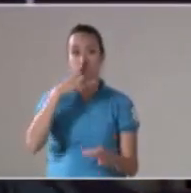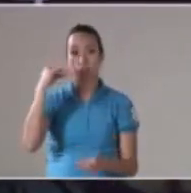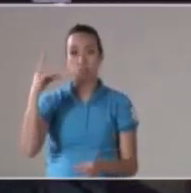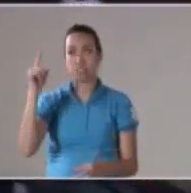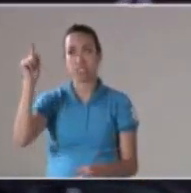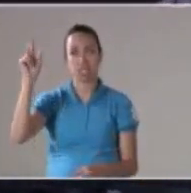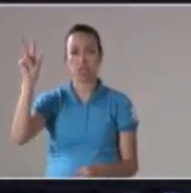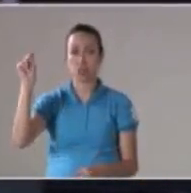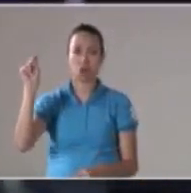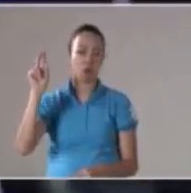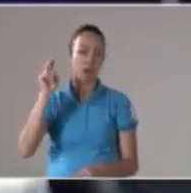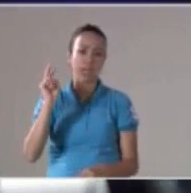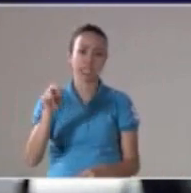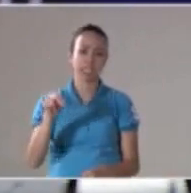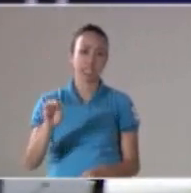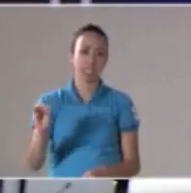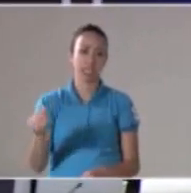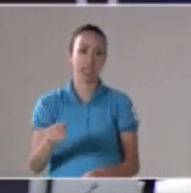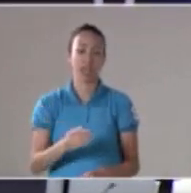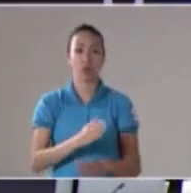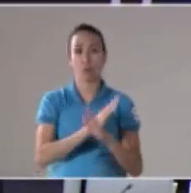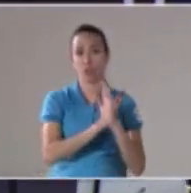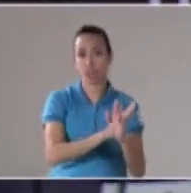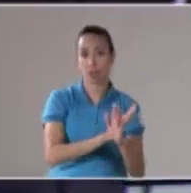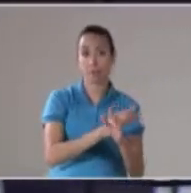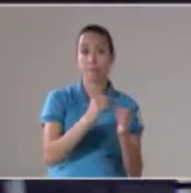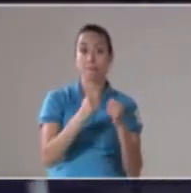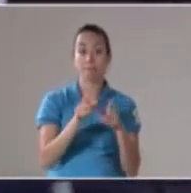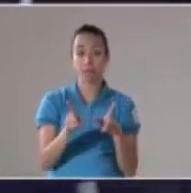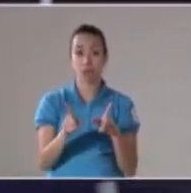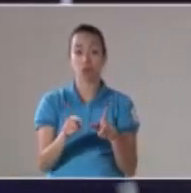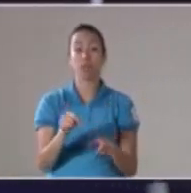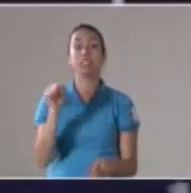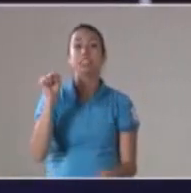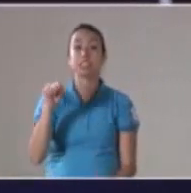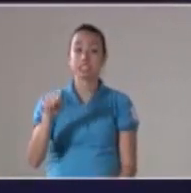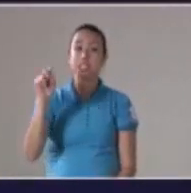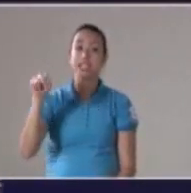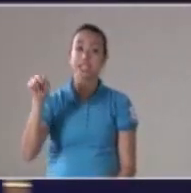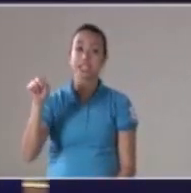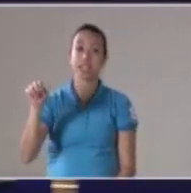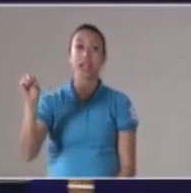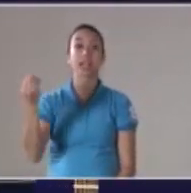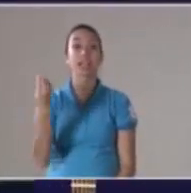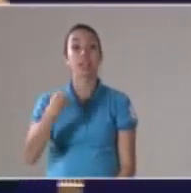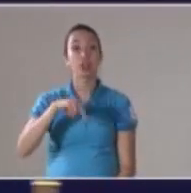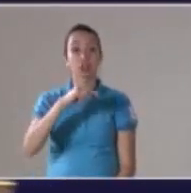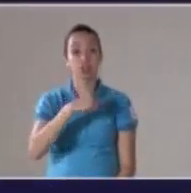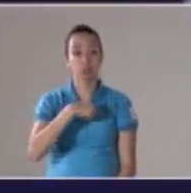sí le agrada es que nosotros pensemos en no ofender su nombre.